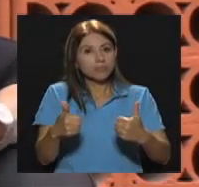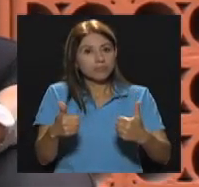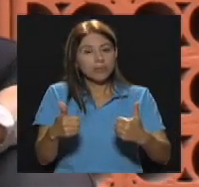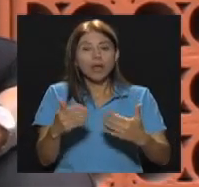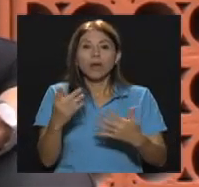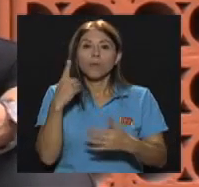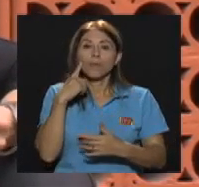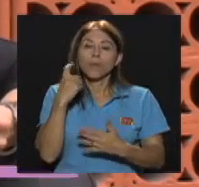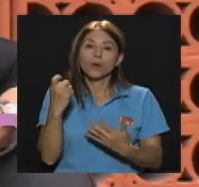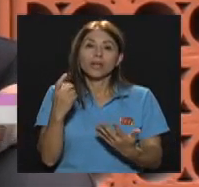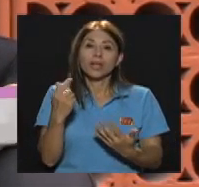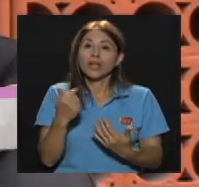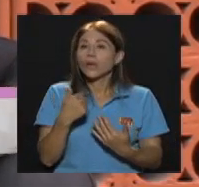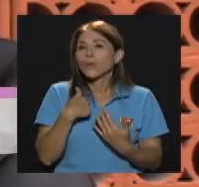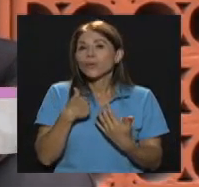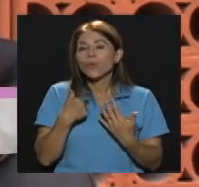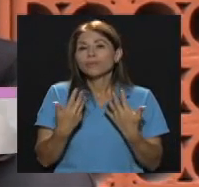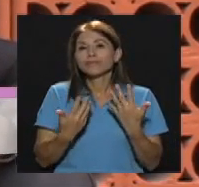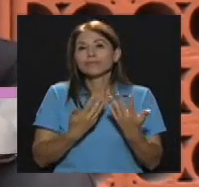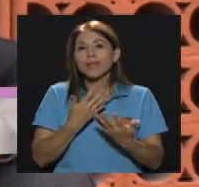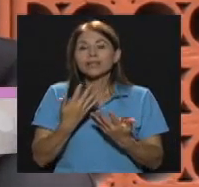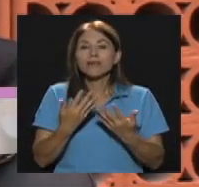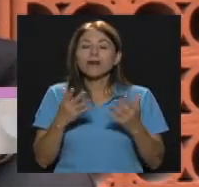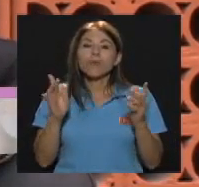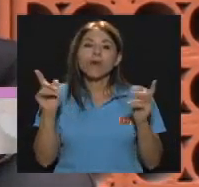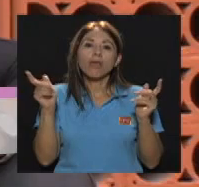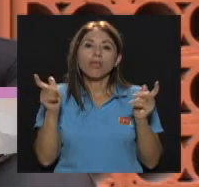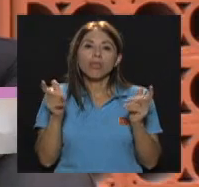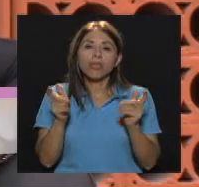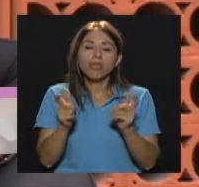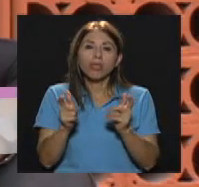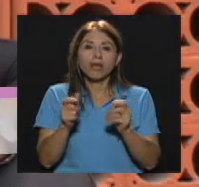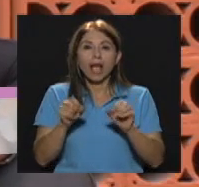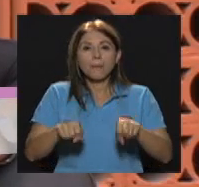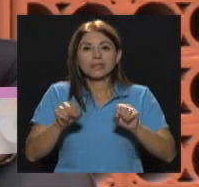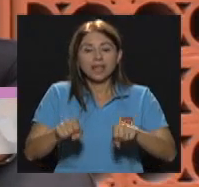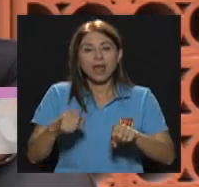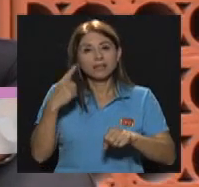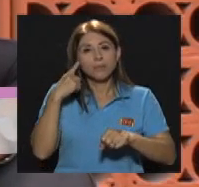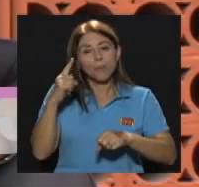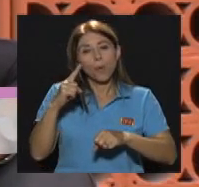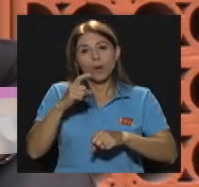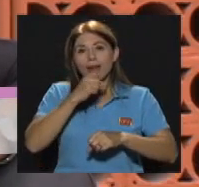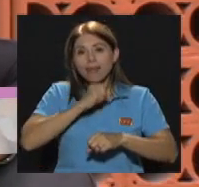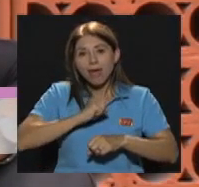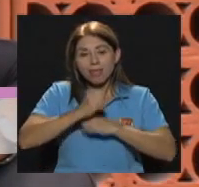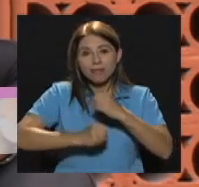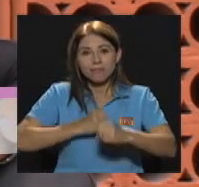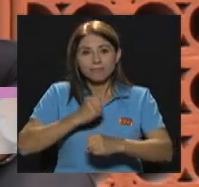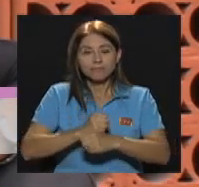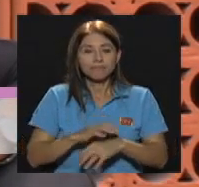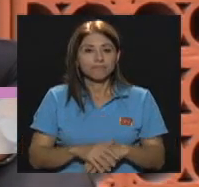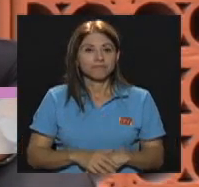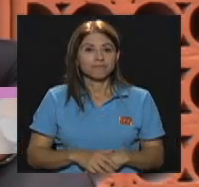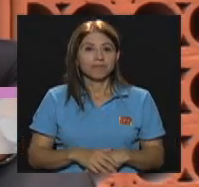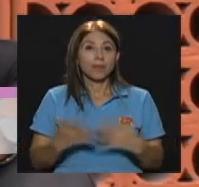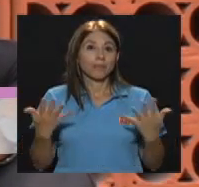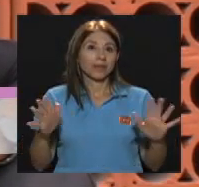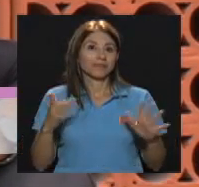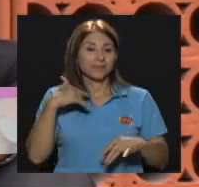lo decía al principio, uno va perdiendo capacidades por la edad. Claro. Bueno, Saúl. Yo creo que nos